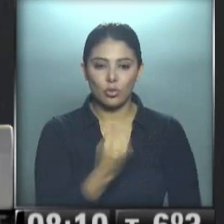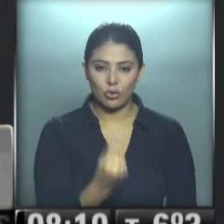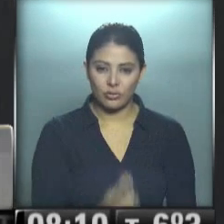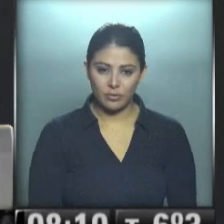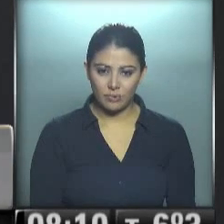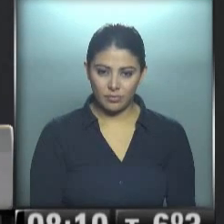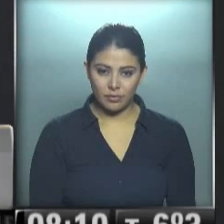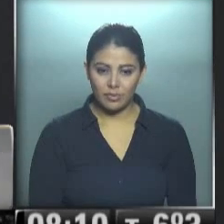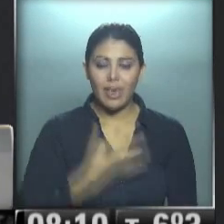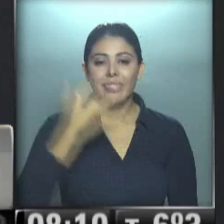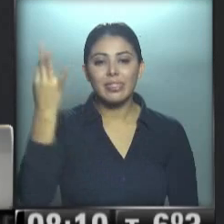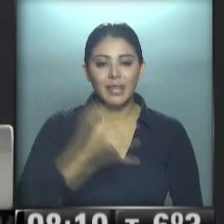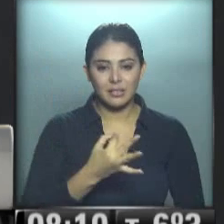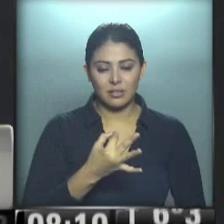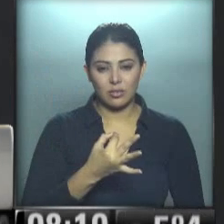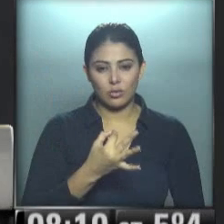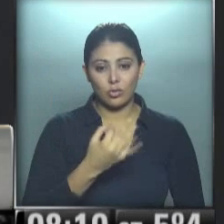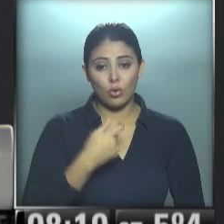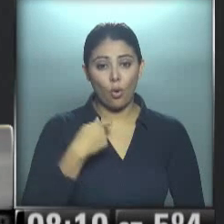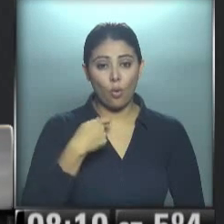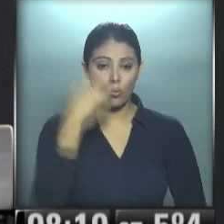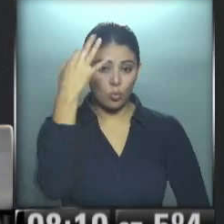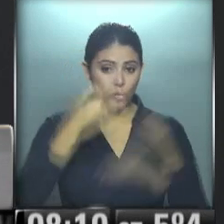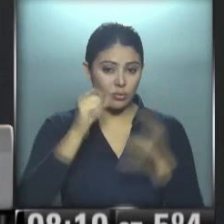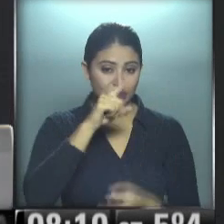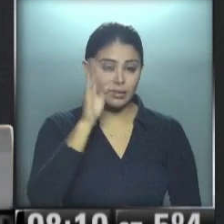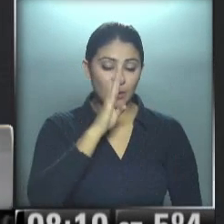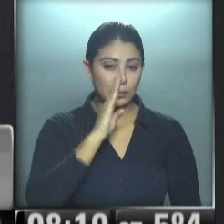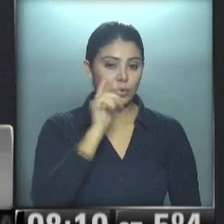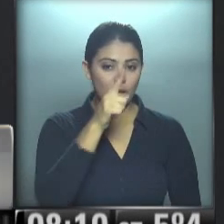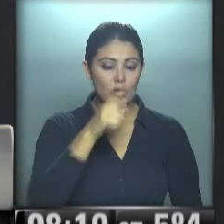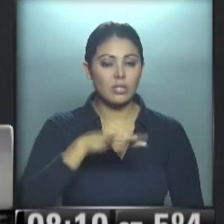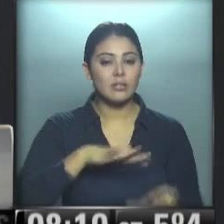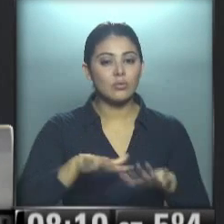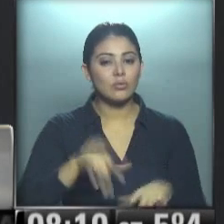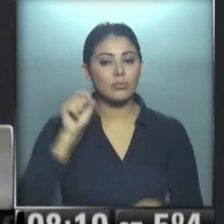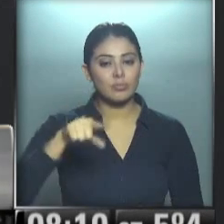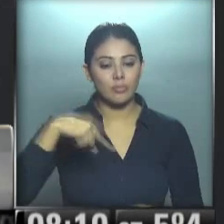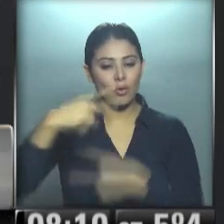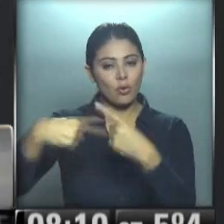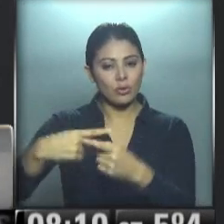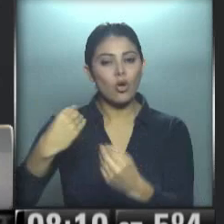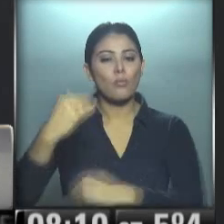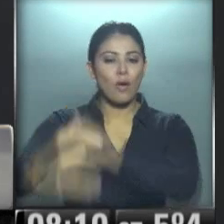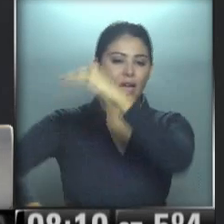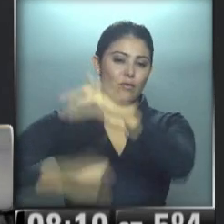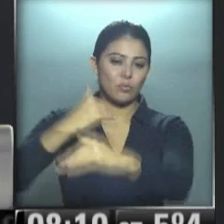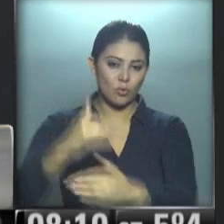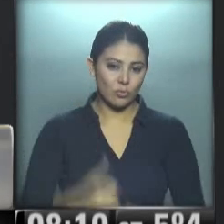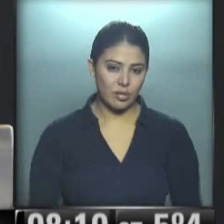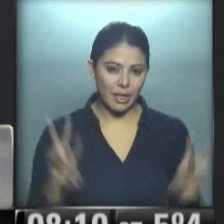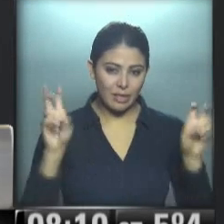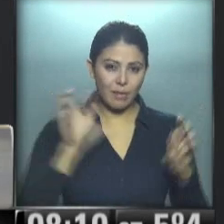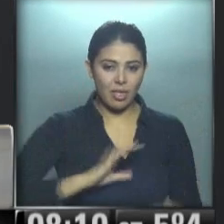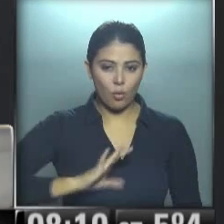las decisiones judiciales en eeuu y las implicancias de carácter sistémico y la evolución del tema